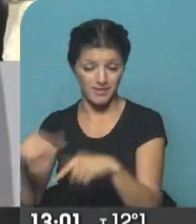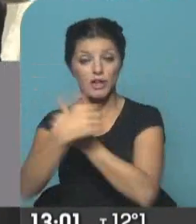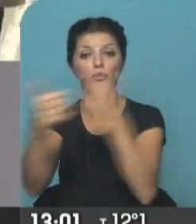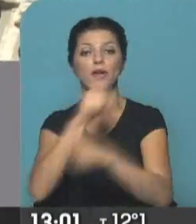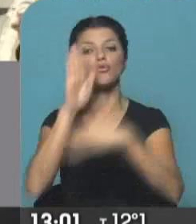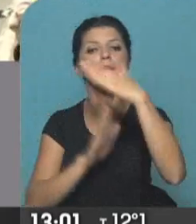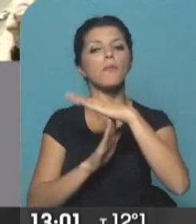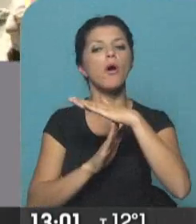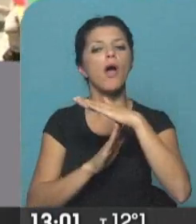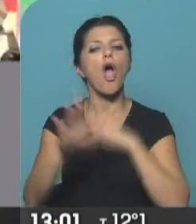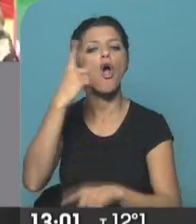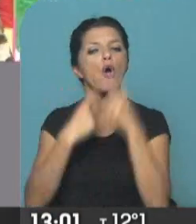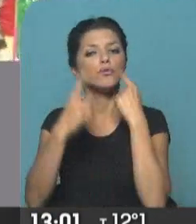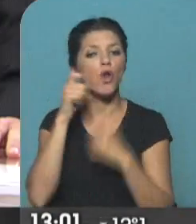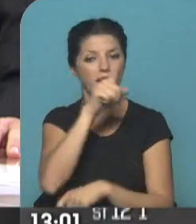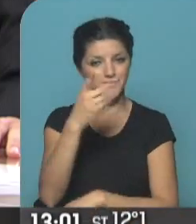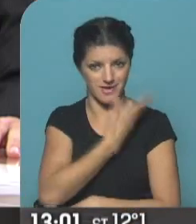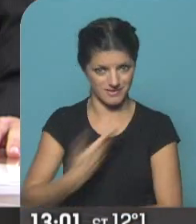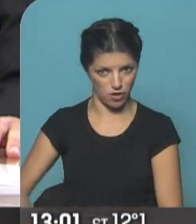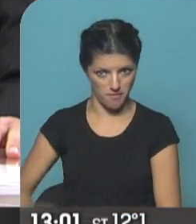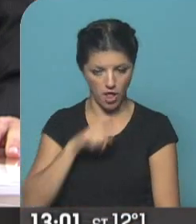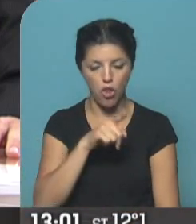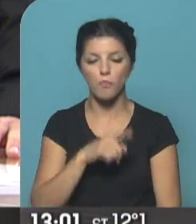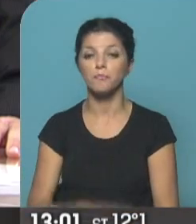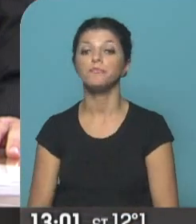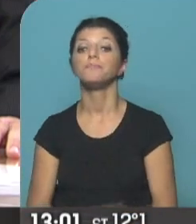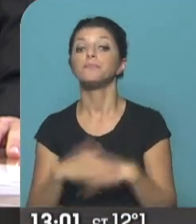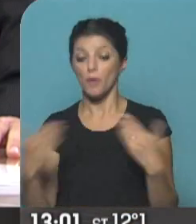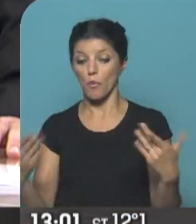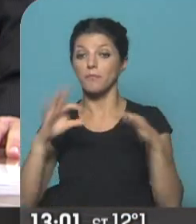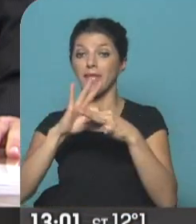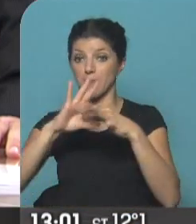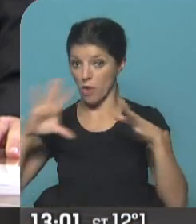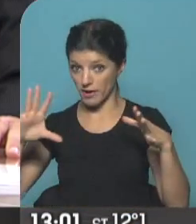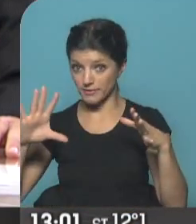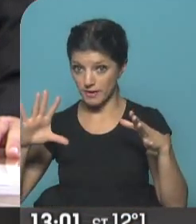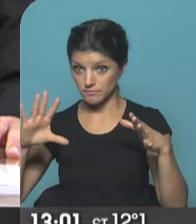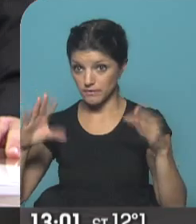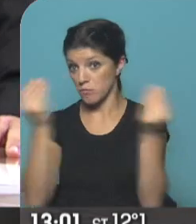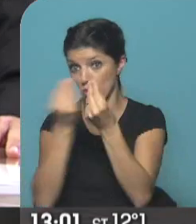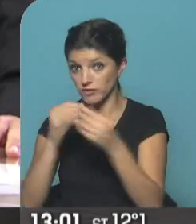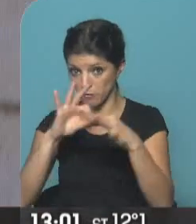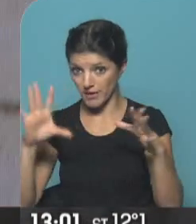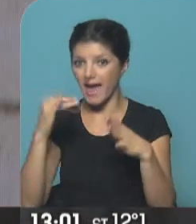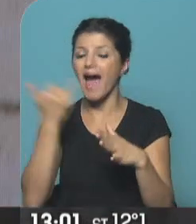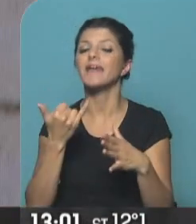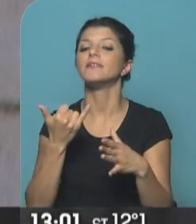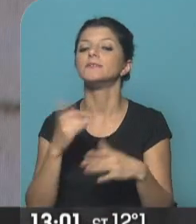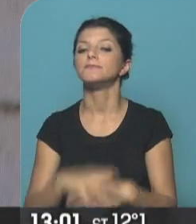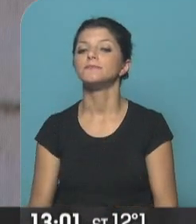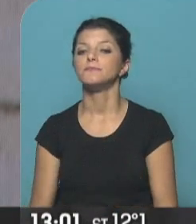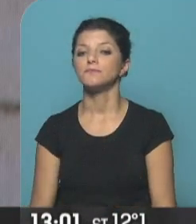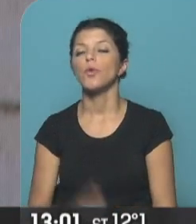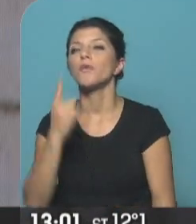este caso controlado por el chavismo. Eso en las democracias en muchas democracias, digamos, hay manera de que